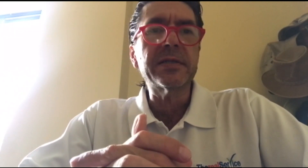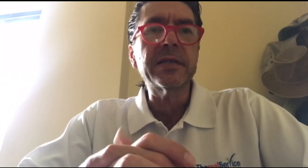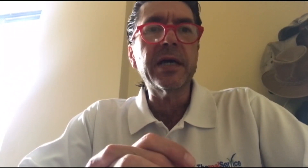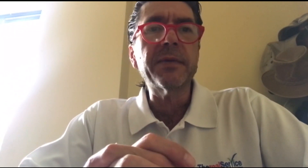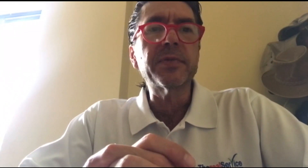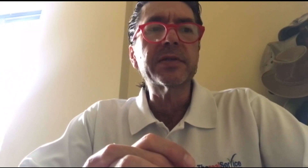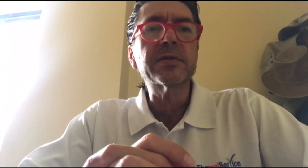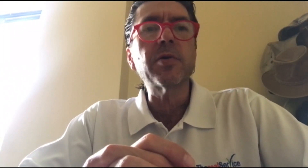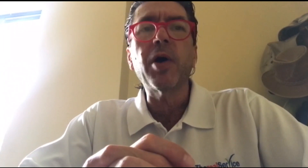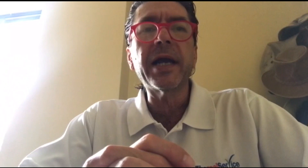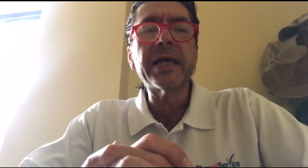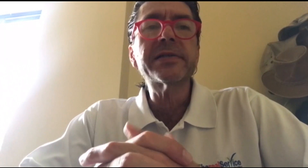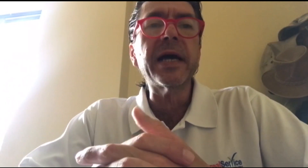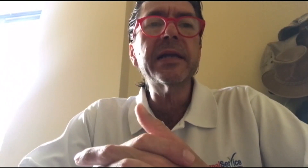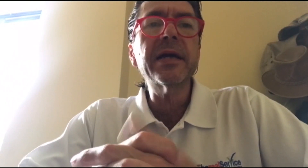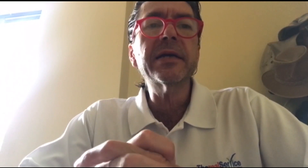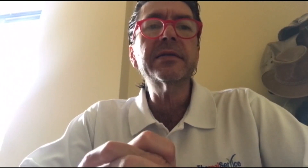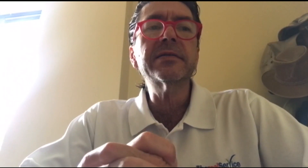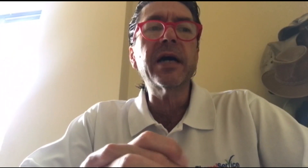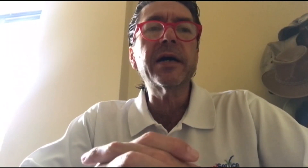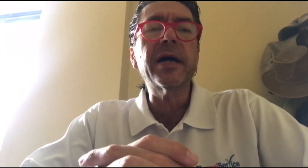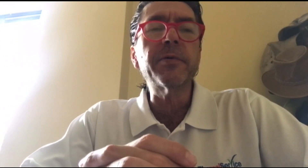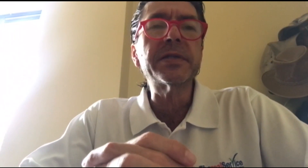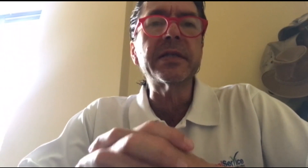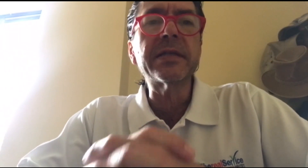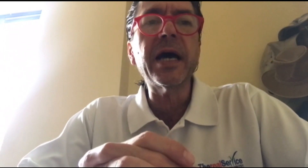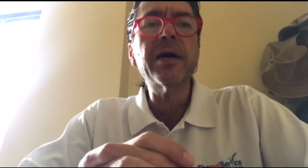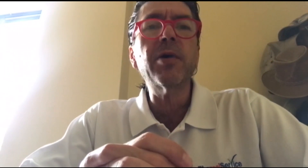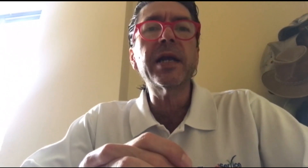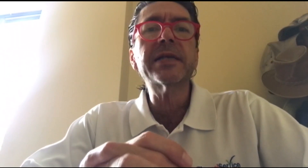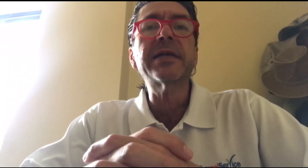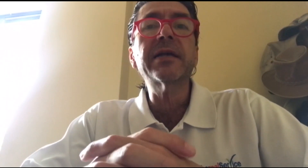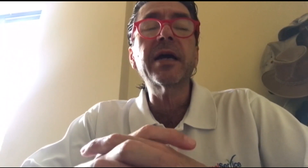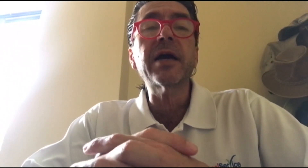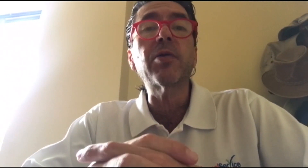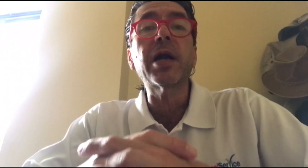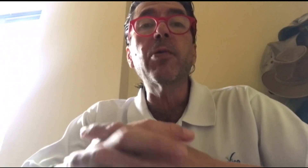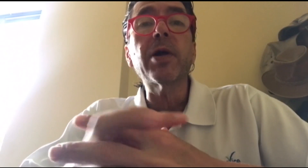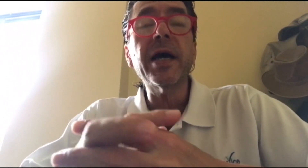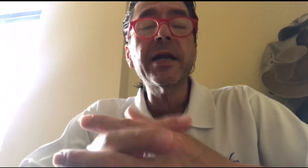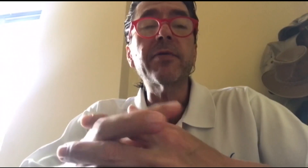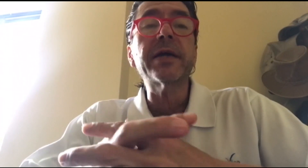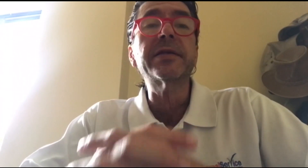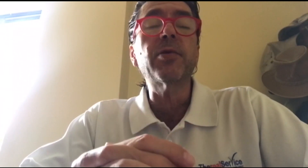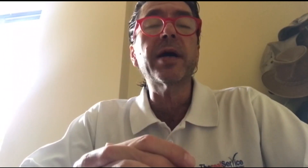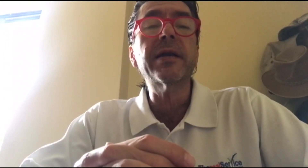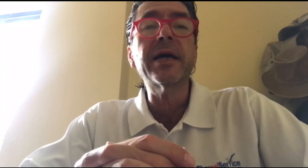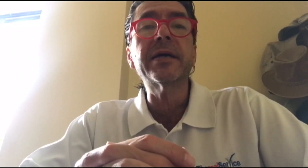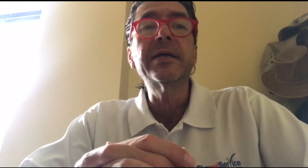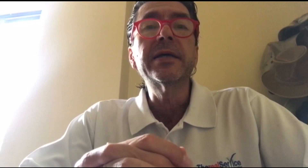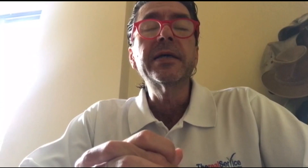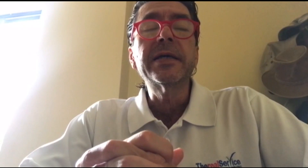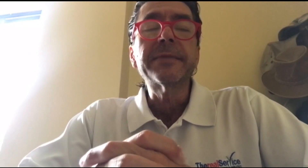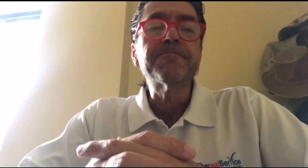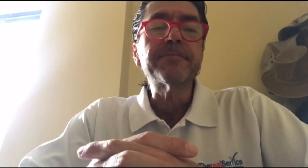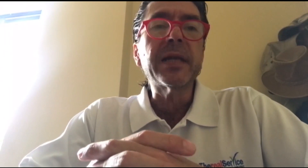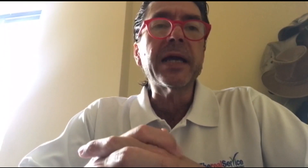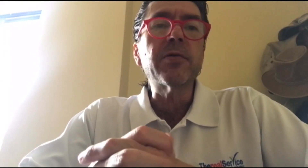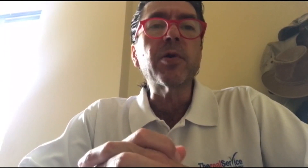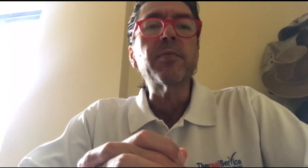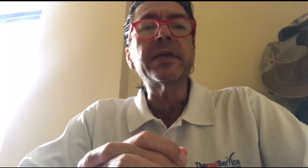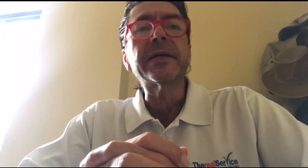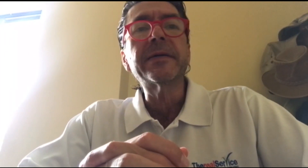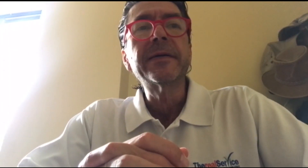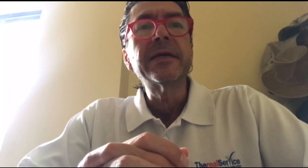de capacidad. Pues ojalá salgan a visitar, ojalá salgan a colaborar, a reactivar